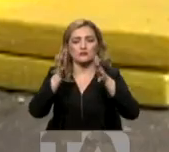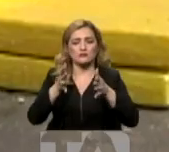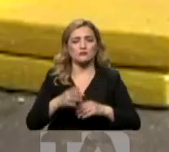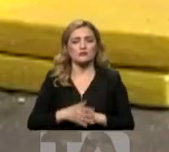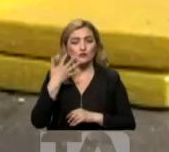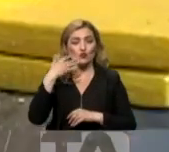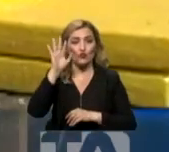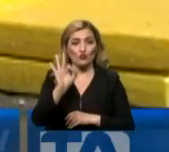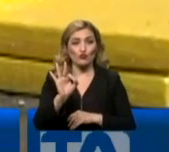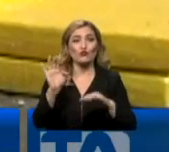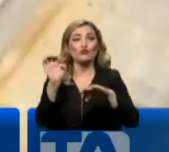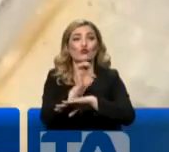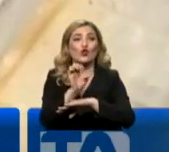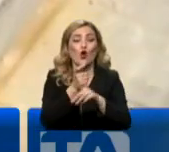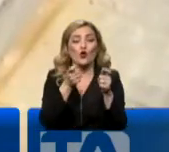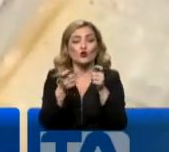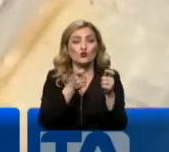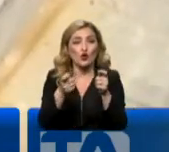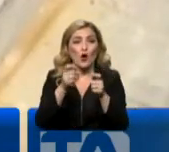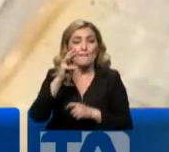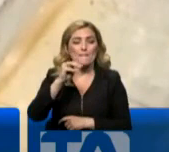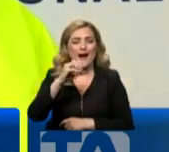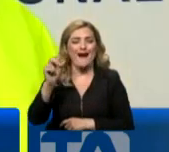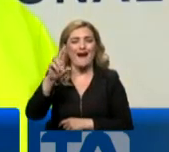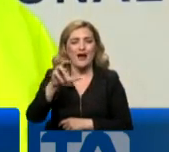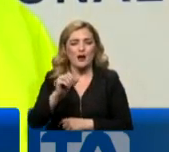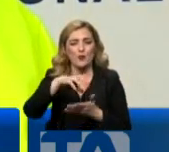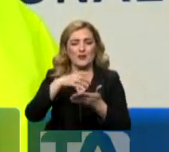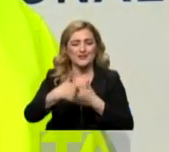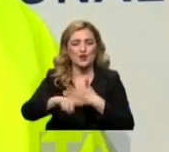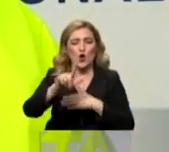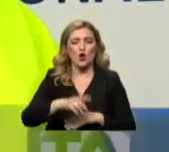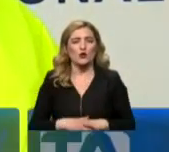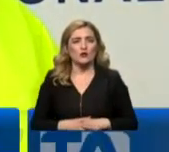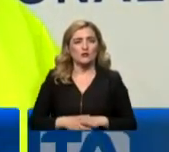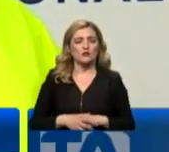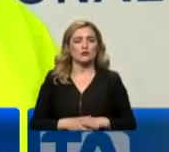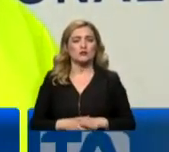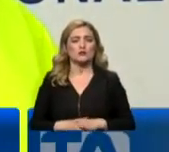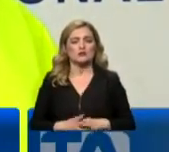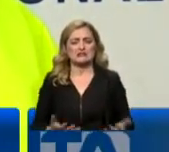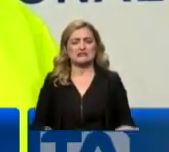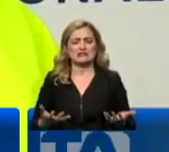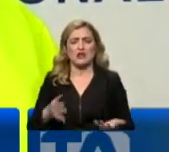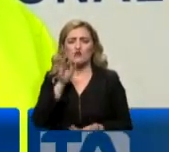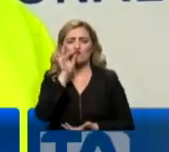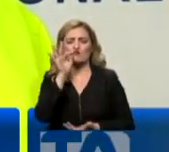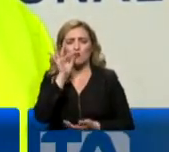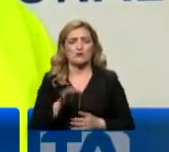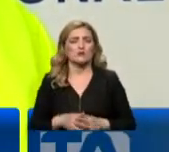El 9 de enero tuvo lugar un operativo en Macará, provincia de Loja. Se decomisaron aproximadamente media tonelada de